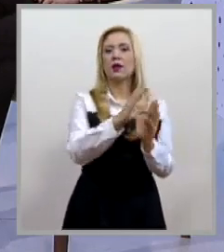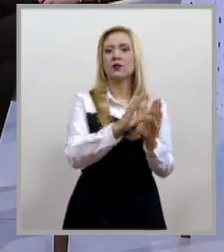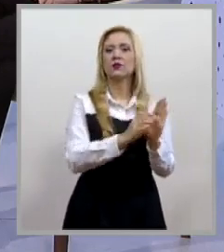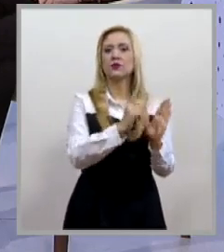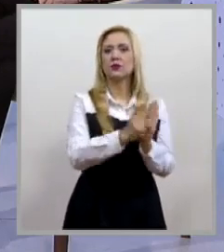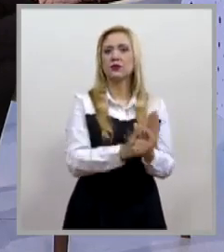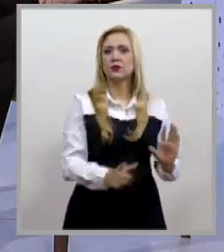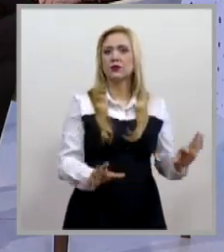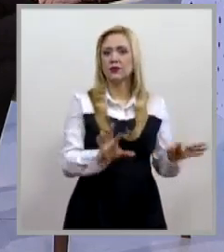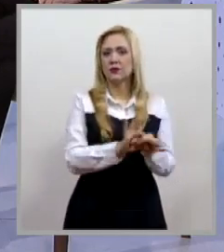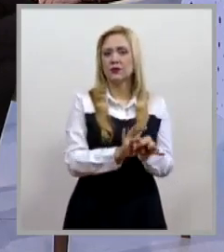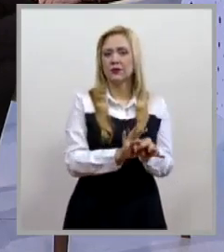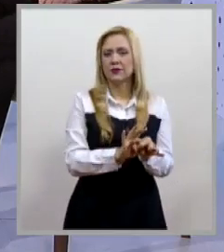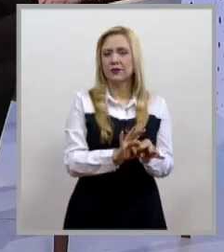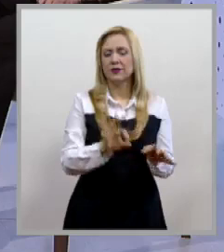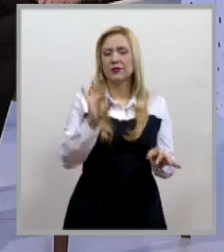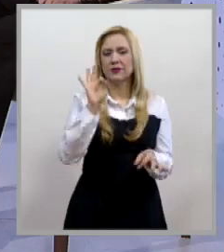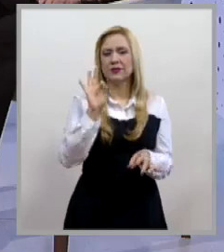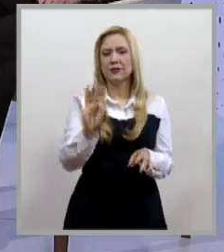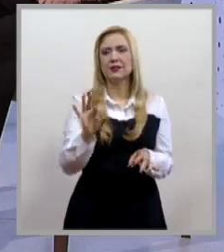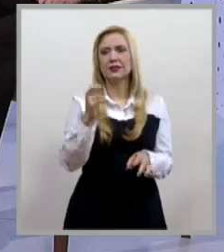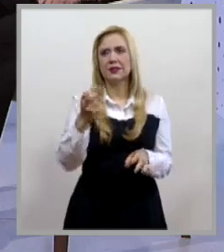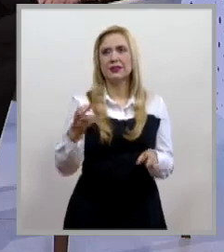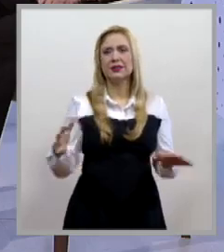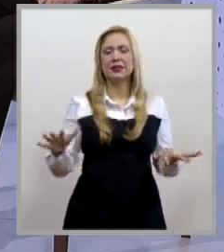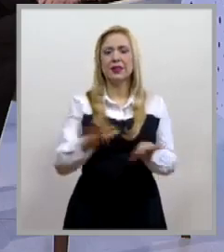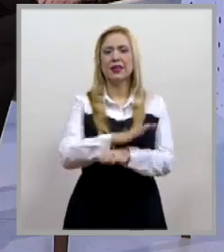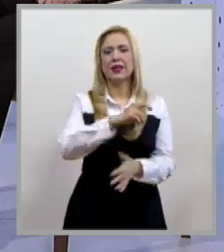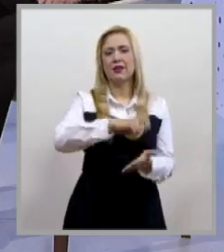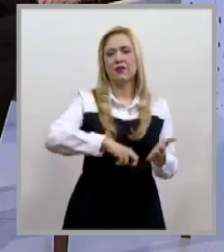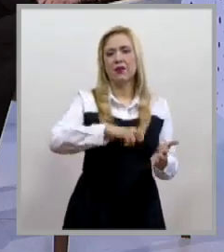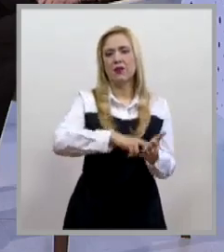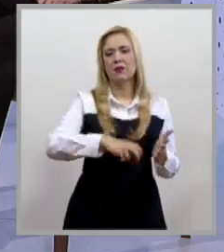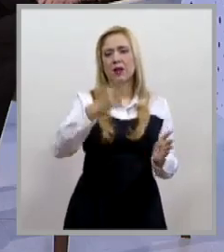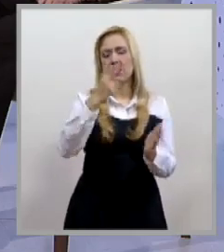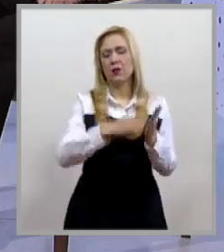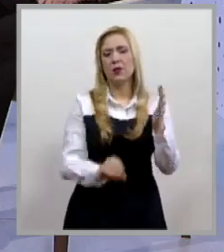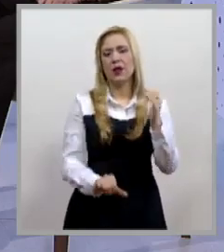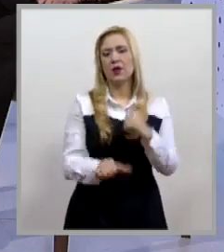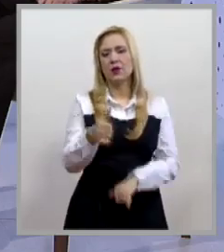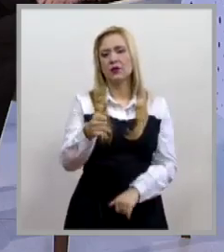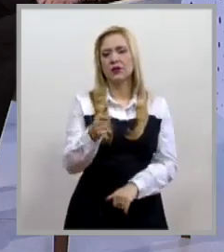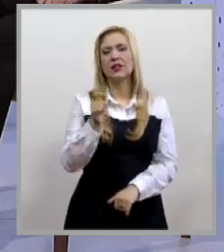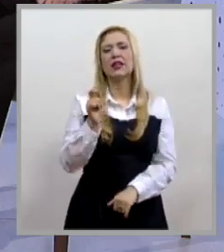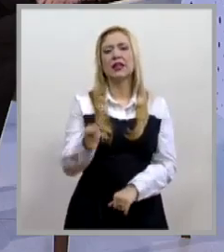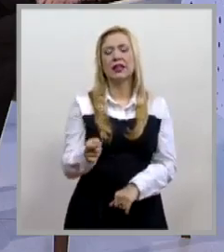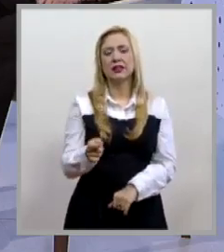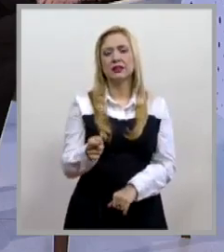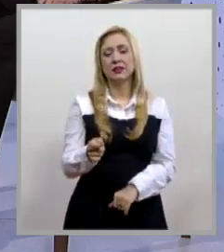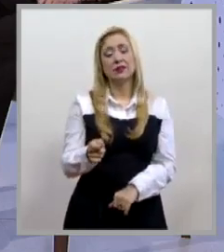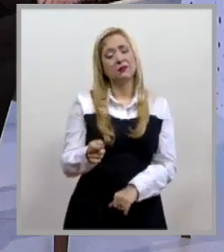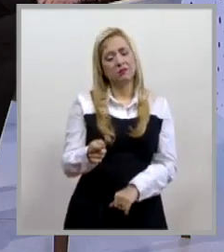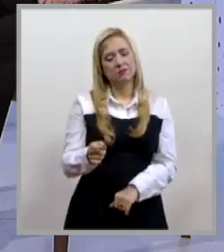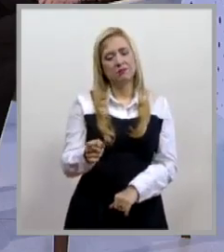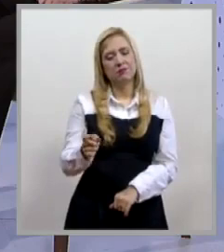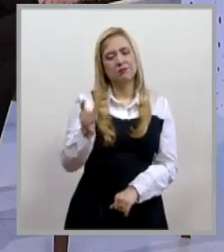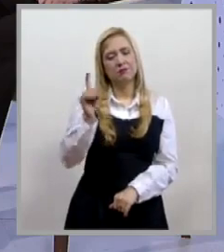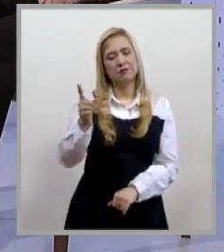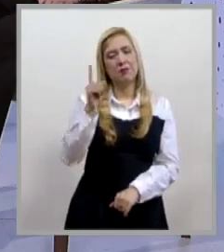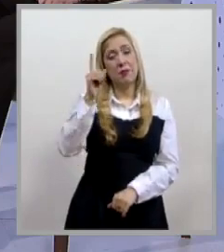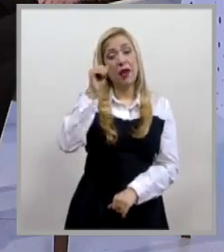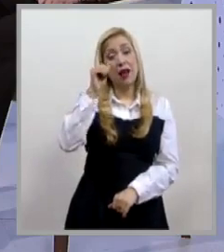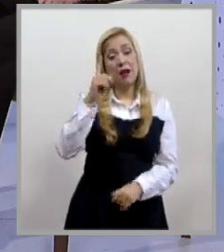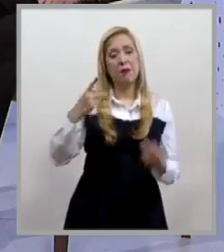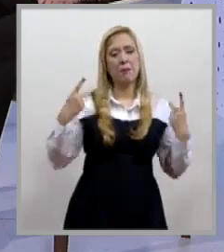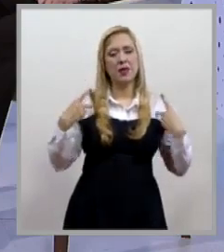con el que ya contamos a partir de la reforma constitucional del 2011, que es la aplicación del principio pro persona y